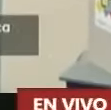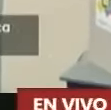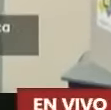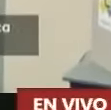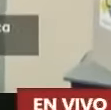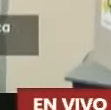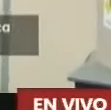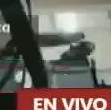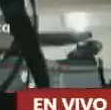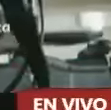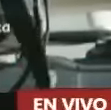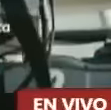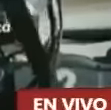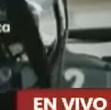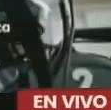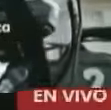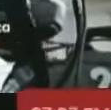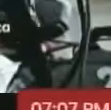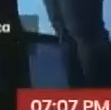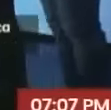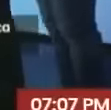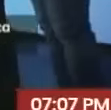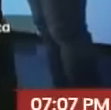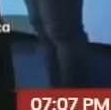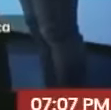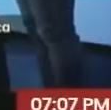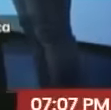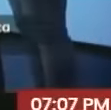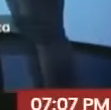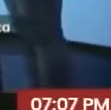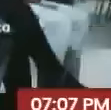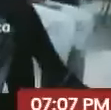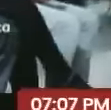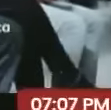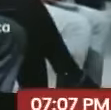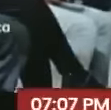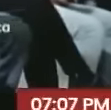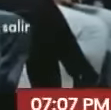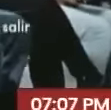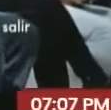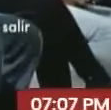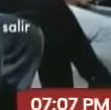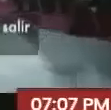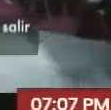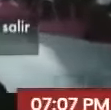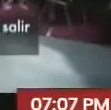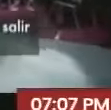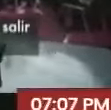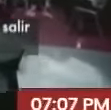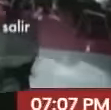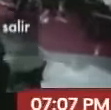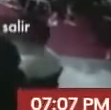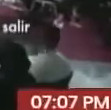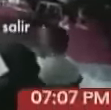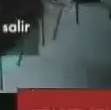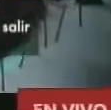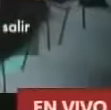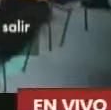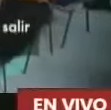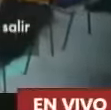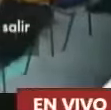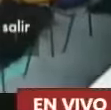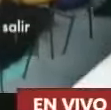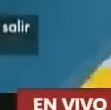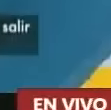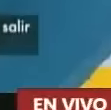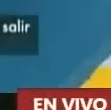vía constitucional, pacífica y democrática, un despojo imperial de 150 años, despejándolo, porque estoy seguro que a partir de